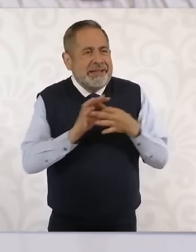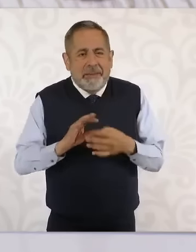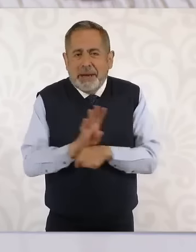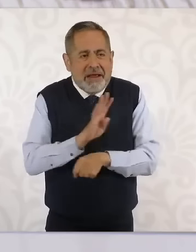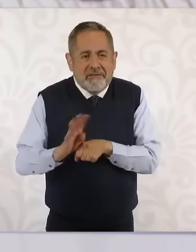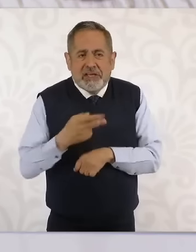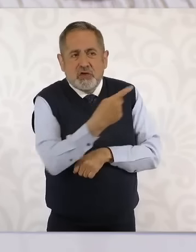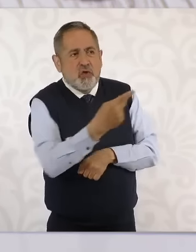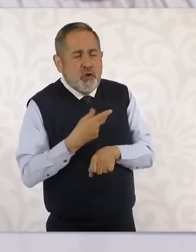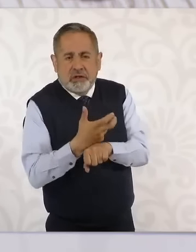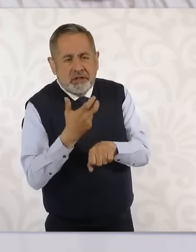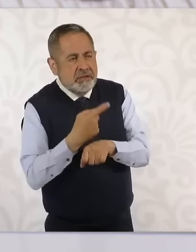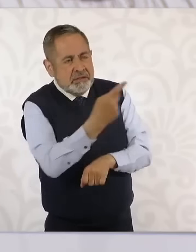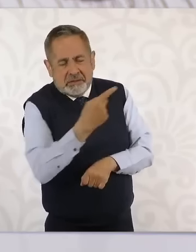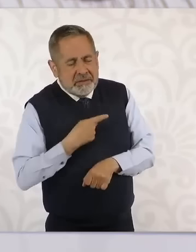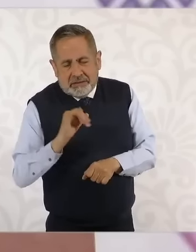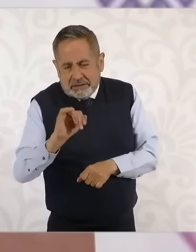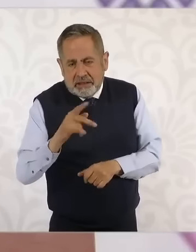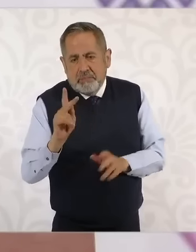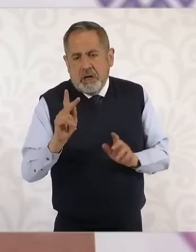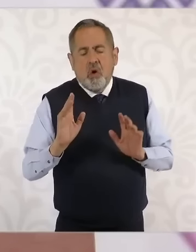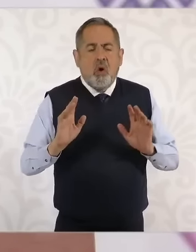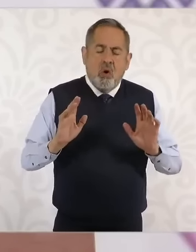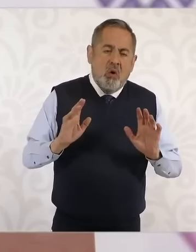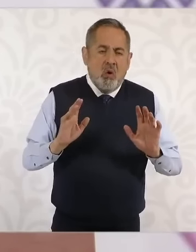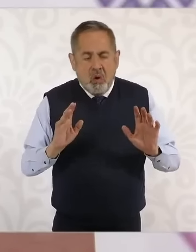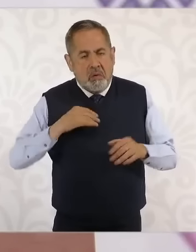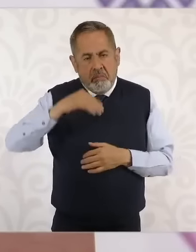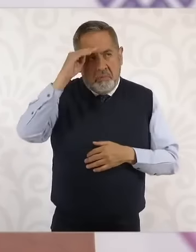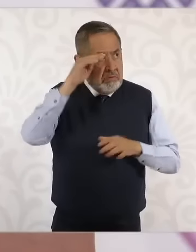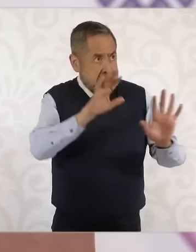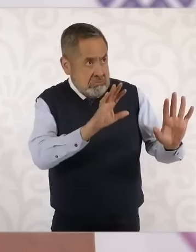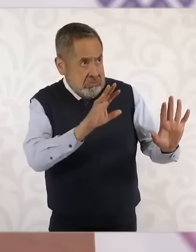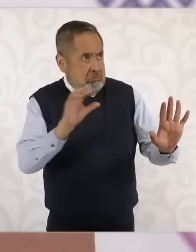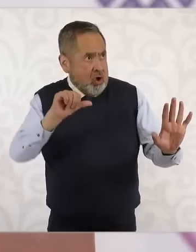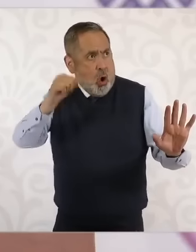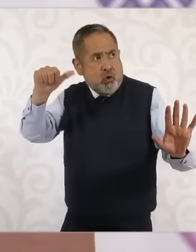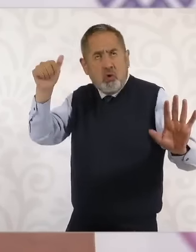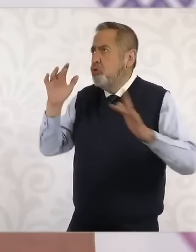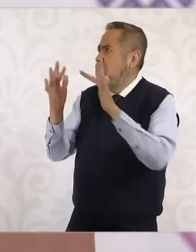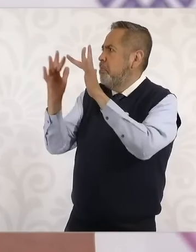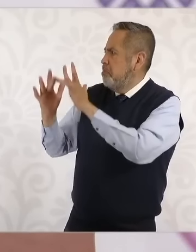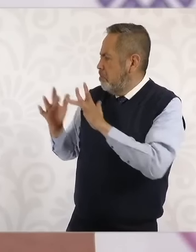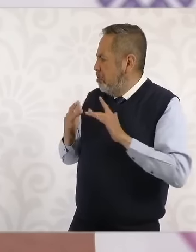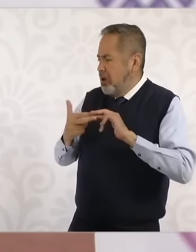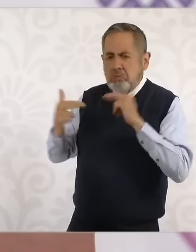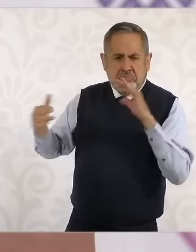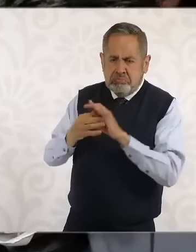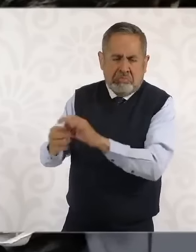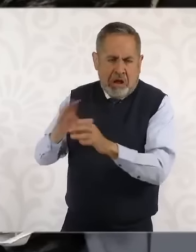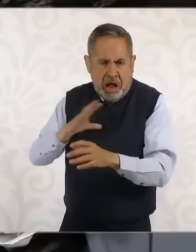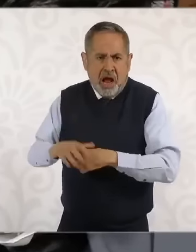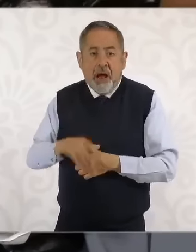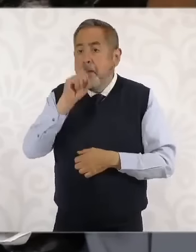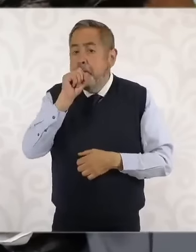Pero evidentemente tenemos y buscamos relación con otras regiones del mundo. Mismo